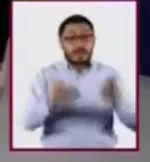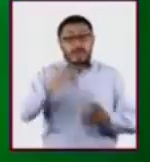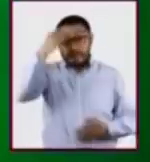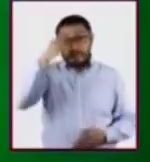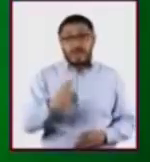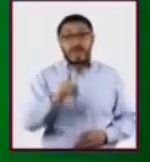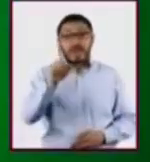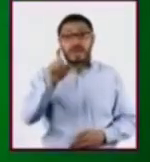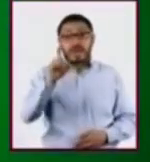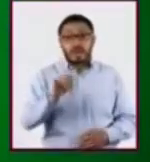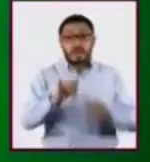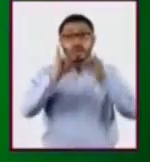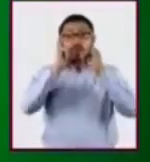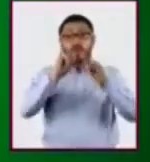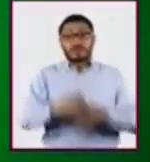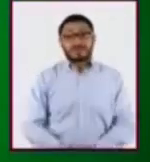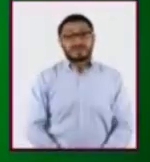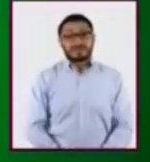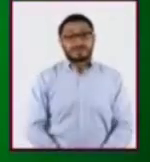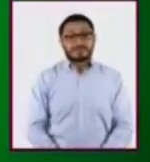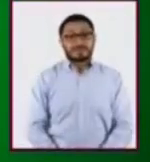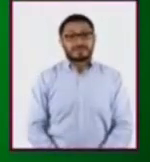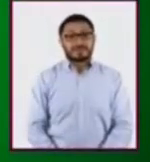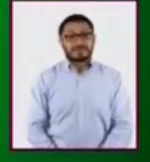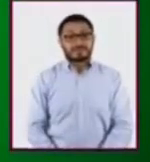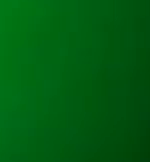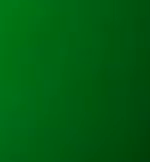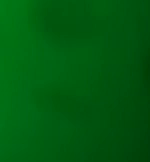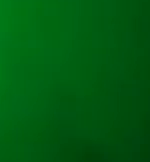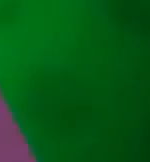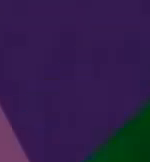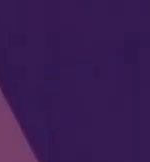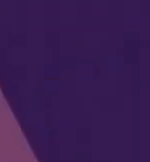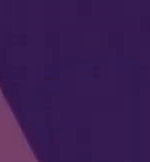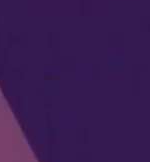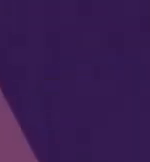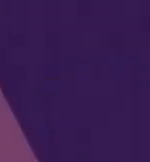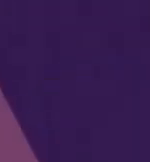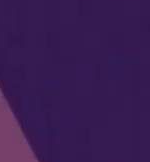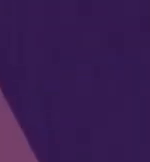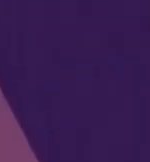regularidad. Para la próxima sesión vas a necesitar